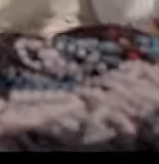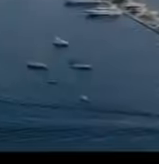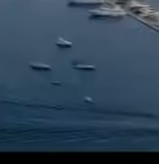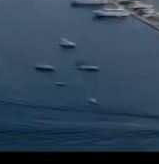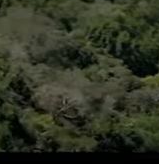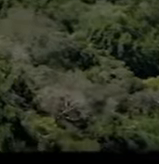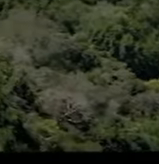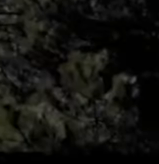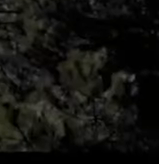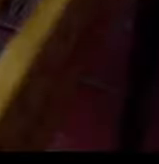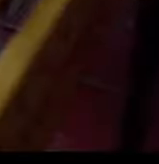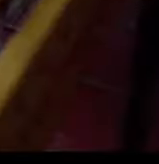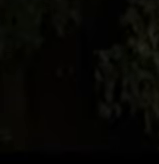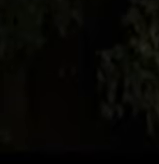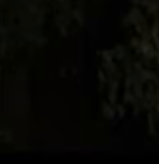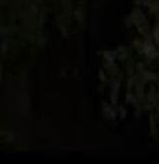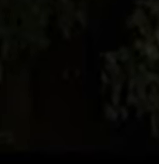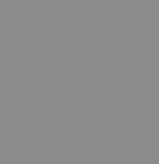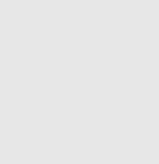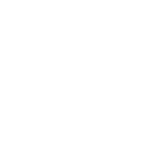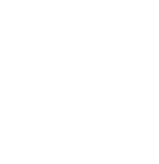pueblo.